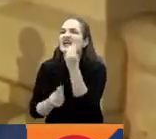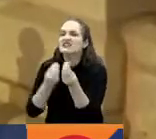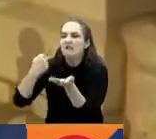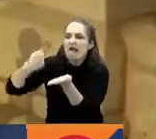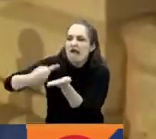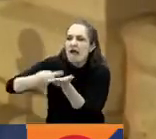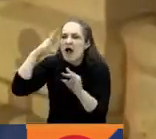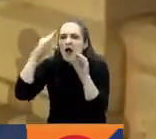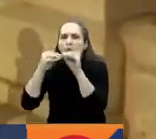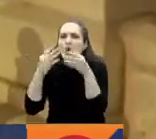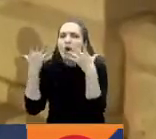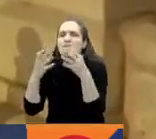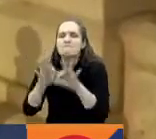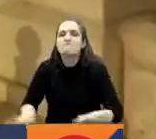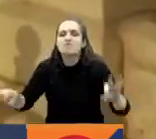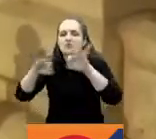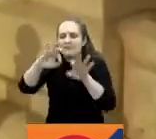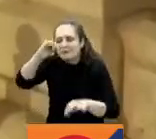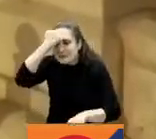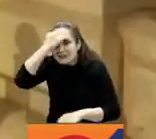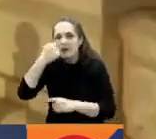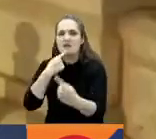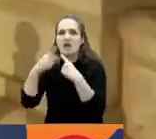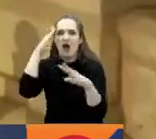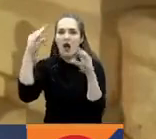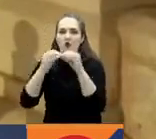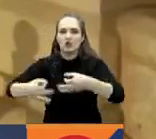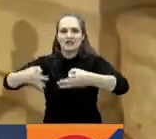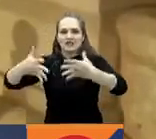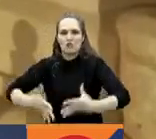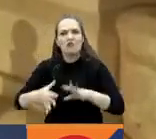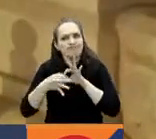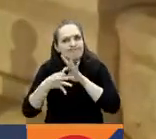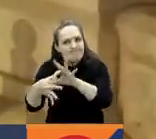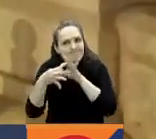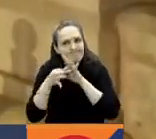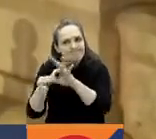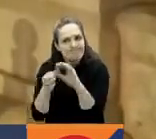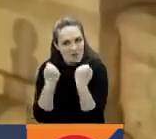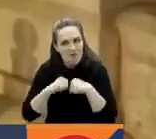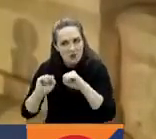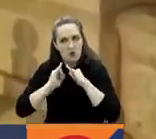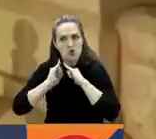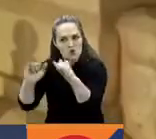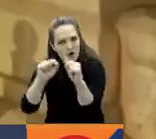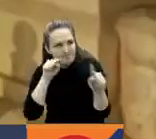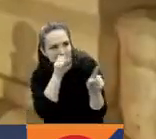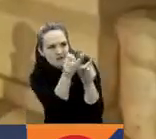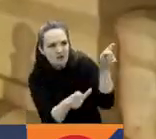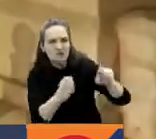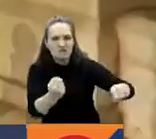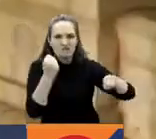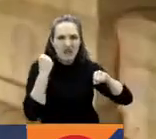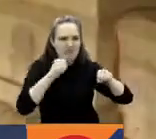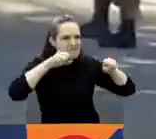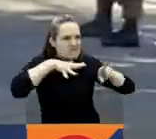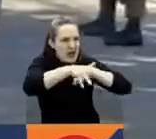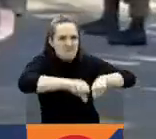la piedra angular y que se acordó con el gobierno israelí articular esfuerzos para luchar contra el terrorismo